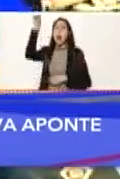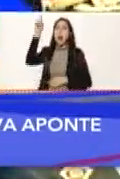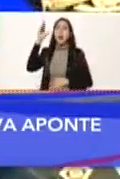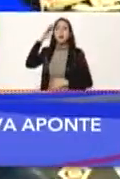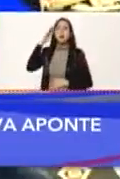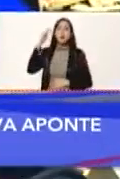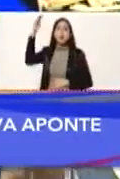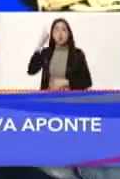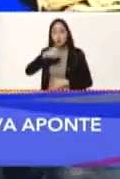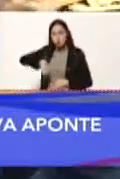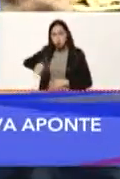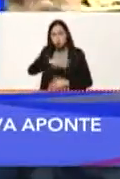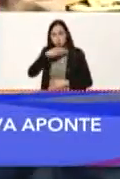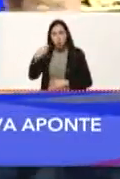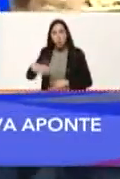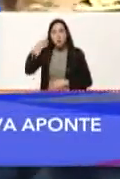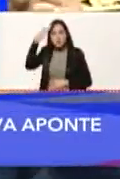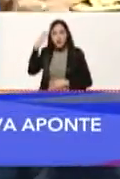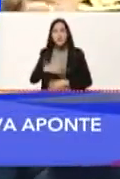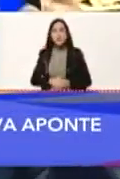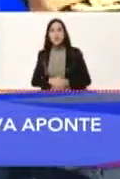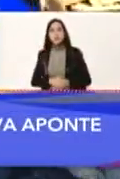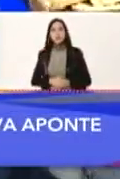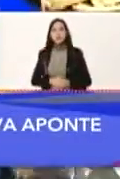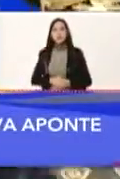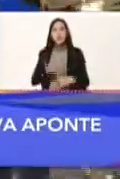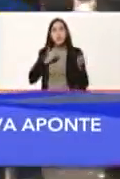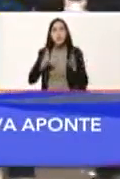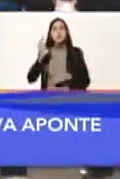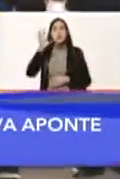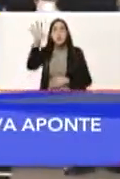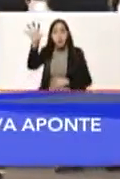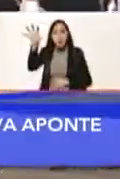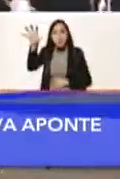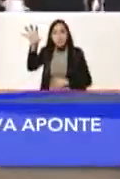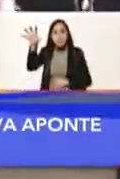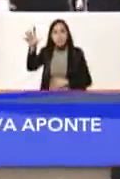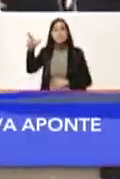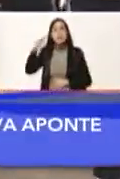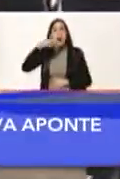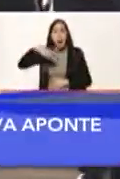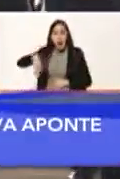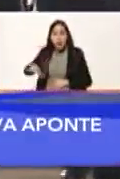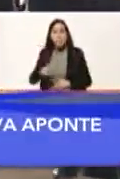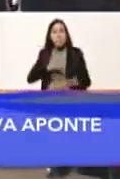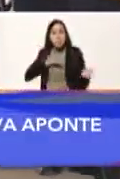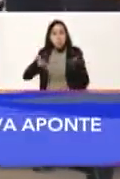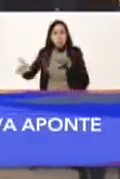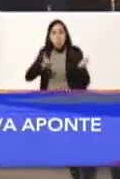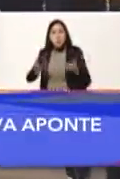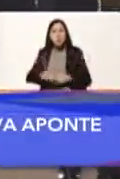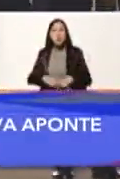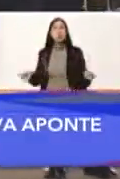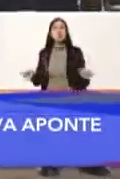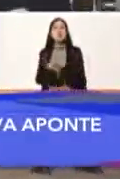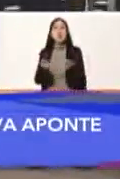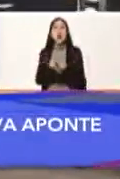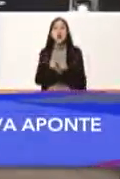muchachas, sirviendo a la patria, sirviendo al pueblo, servimos a